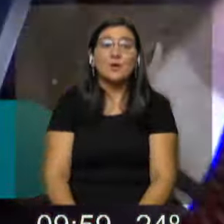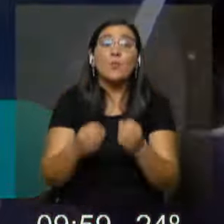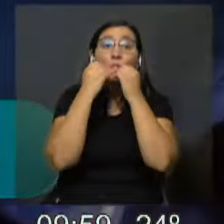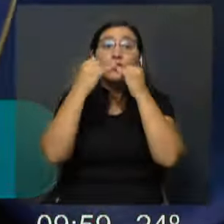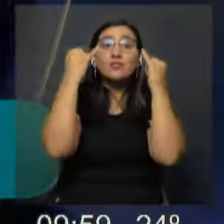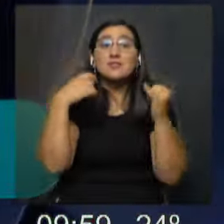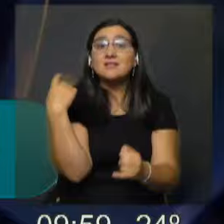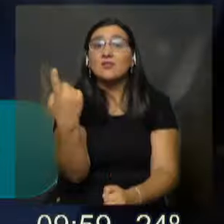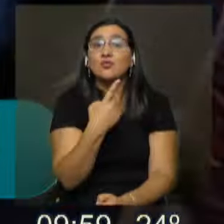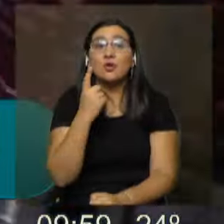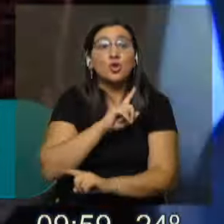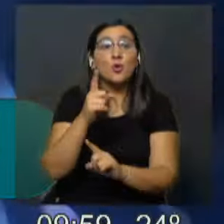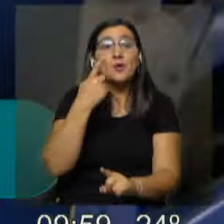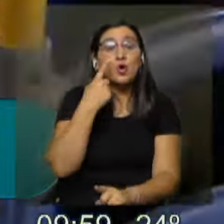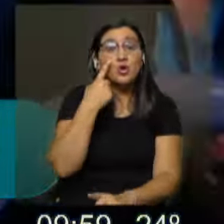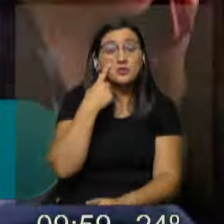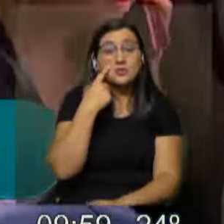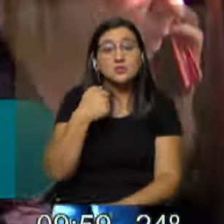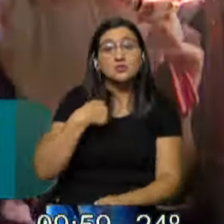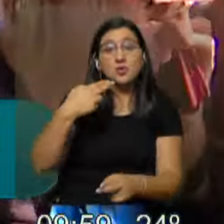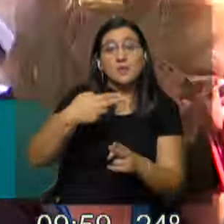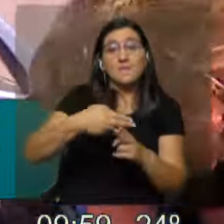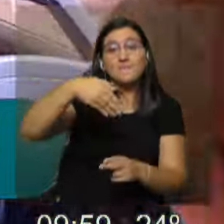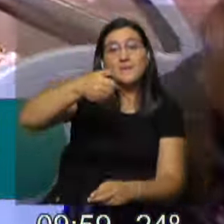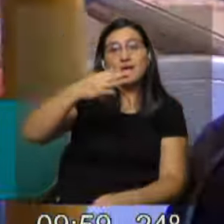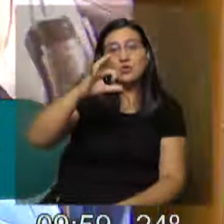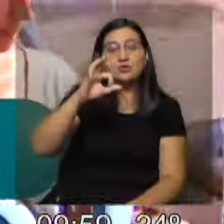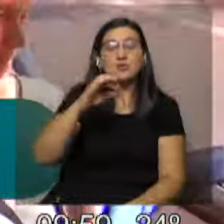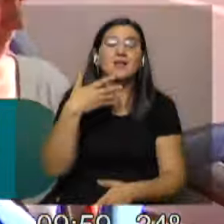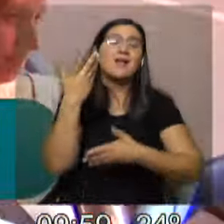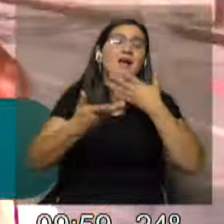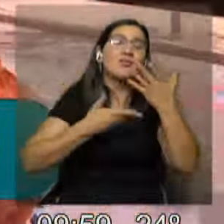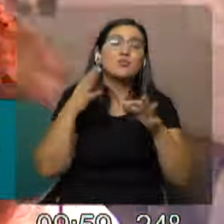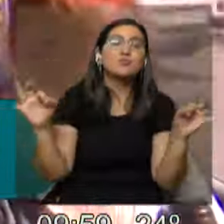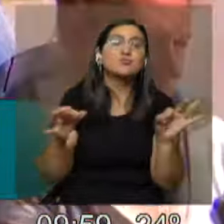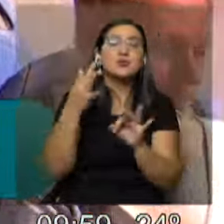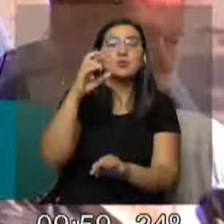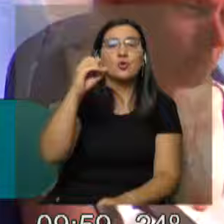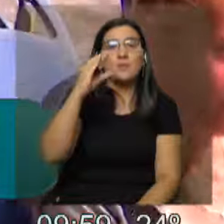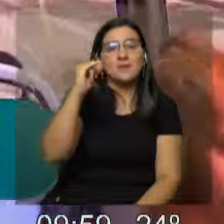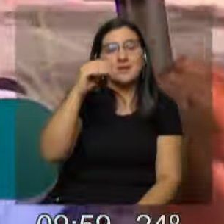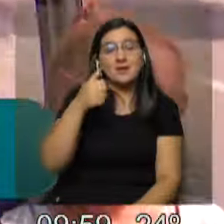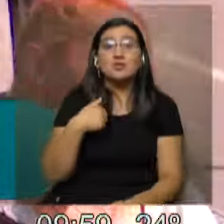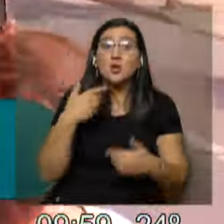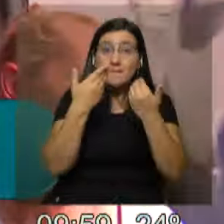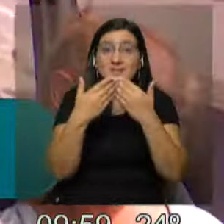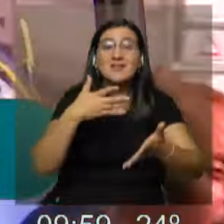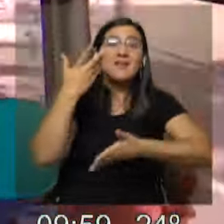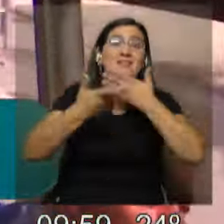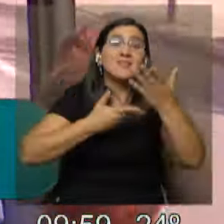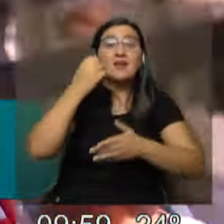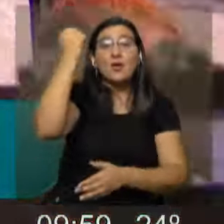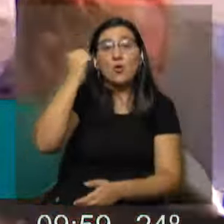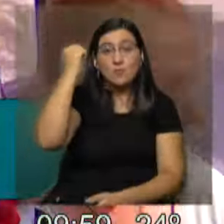días para todos. Para los que no me conocen, como dijo él, soy Marco da Costa, cantante tropical. Y bueno, mis inicios fueron en los ómnibus cuando arrancaba